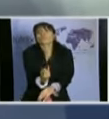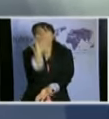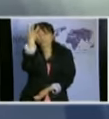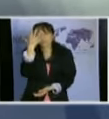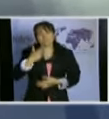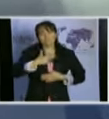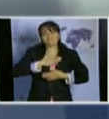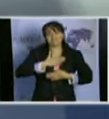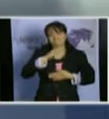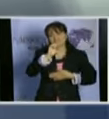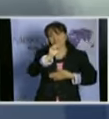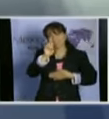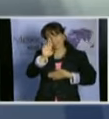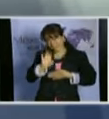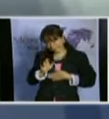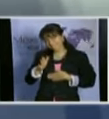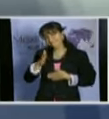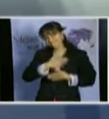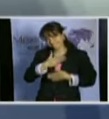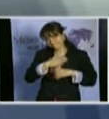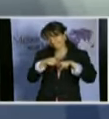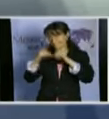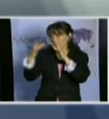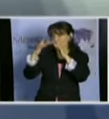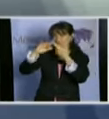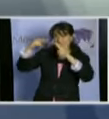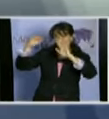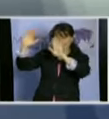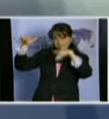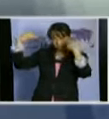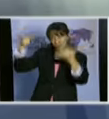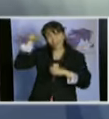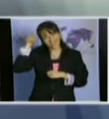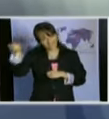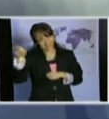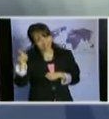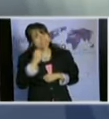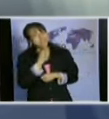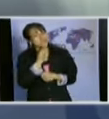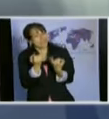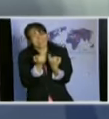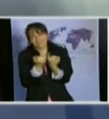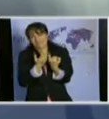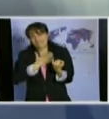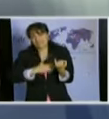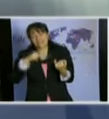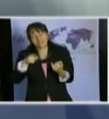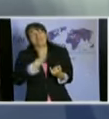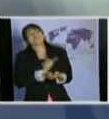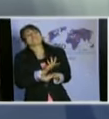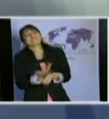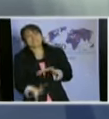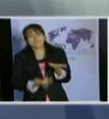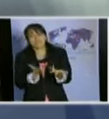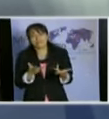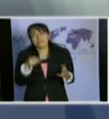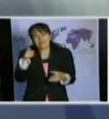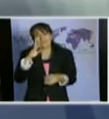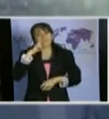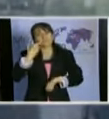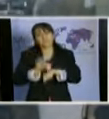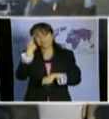exteriores. La diputada estoy segura que se llevará el reto de que tienen mucha inquietud en la determinación del presupuesto desde el punto de